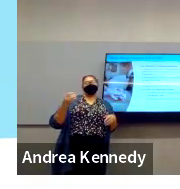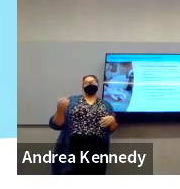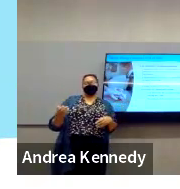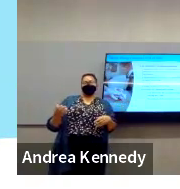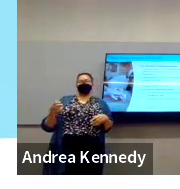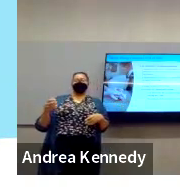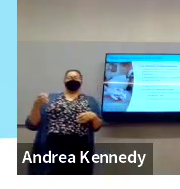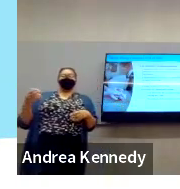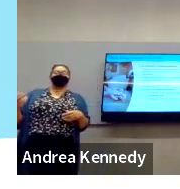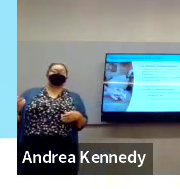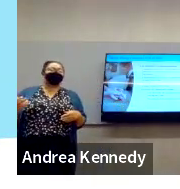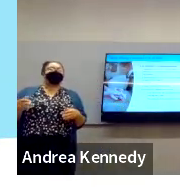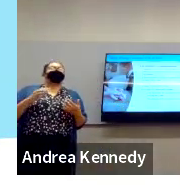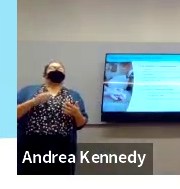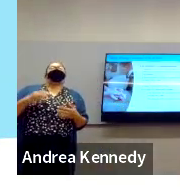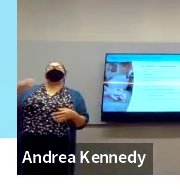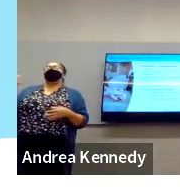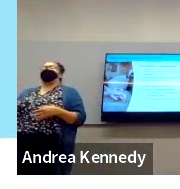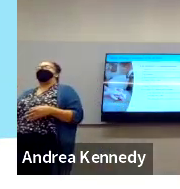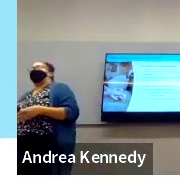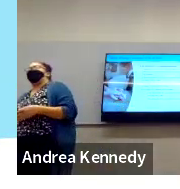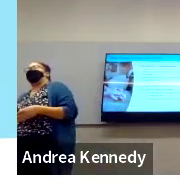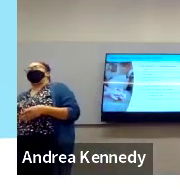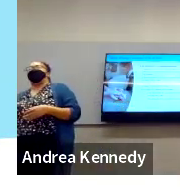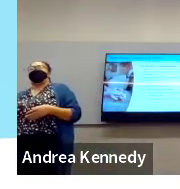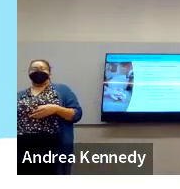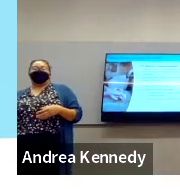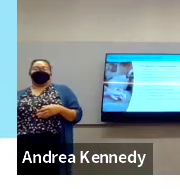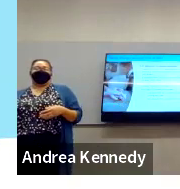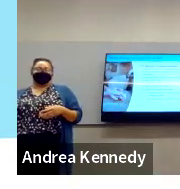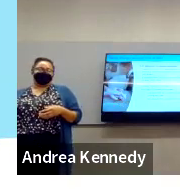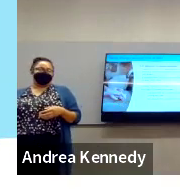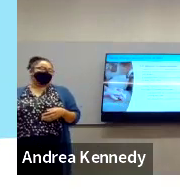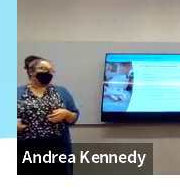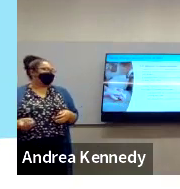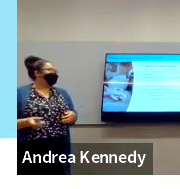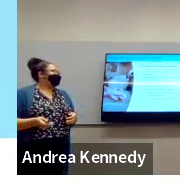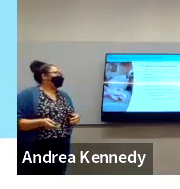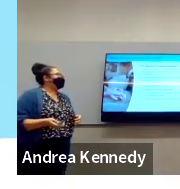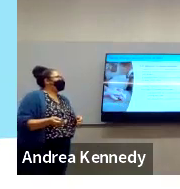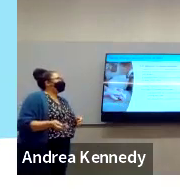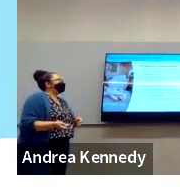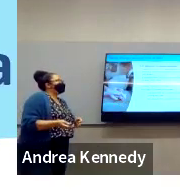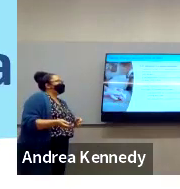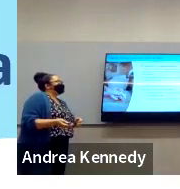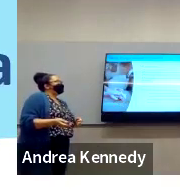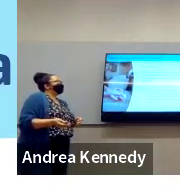petition process is completed by the landlord, when you'll see that rent increase implemented.